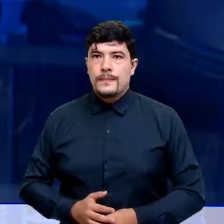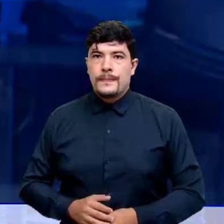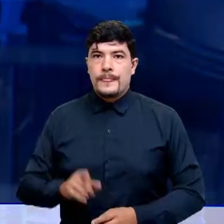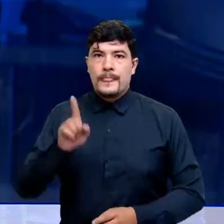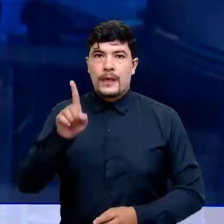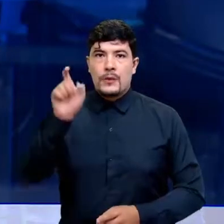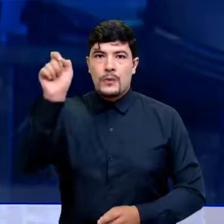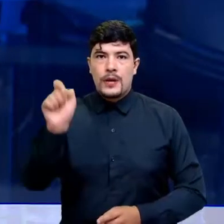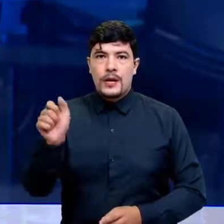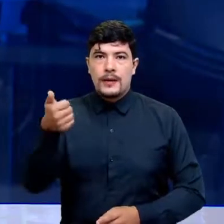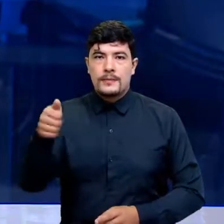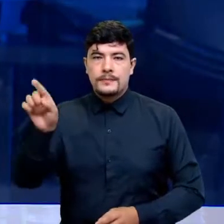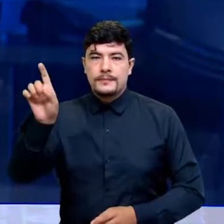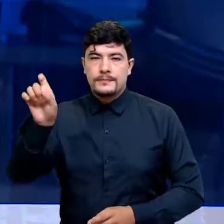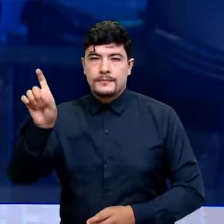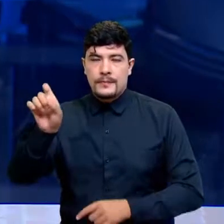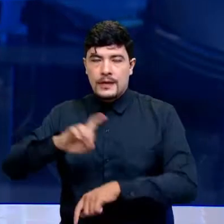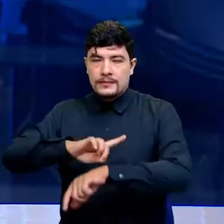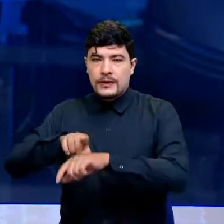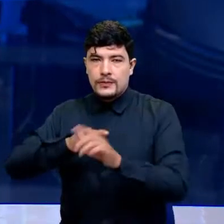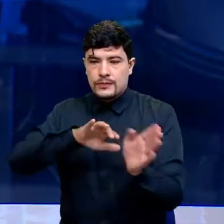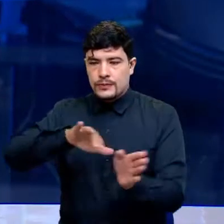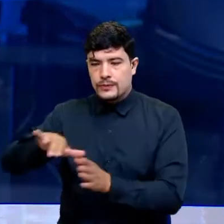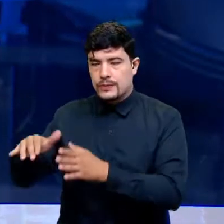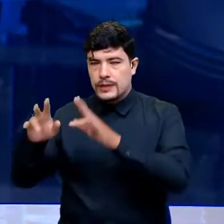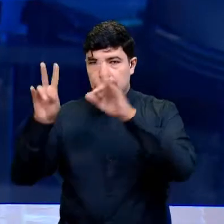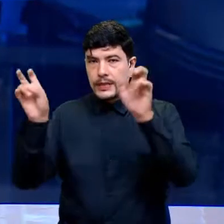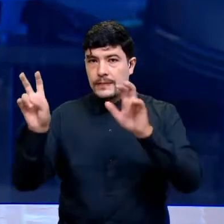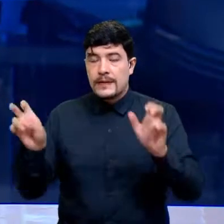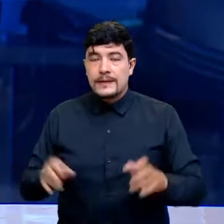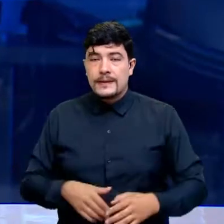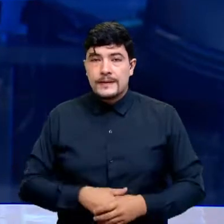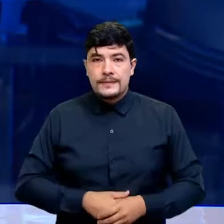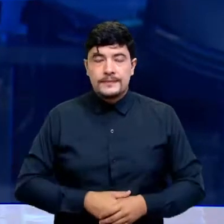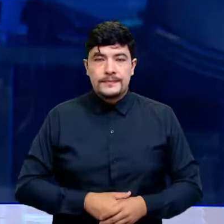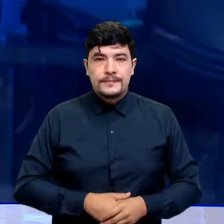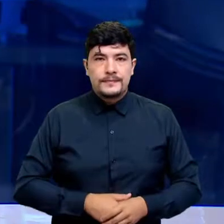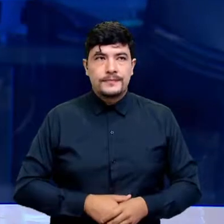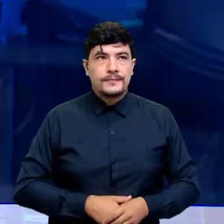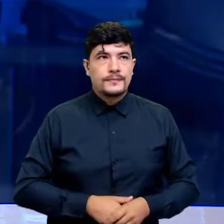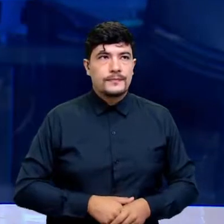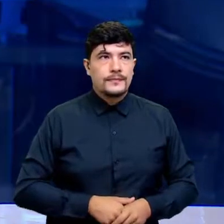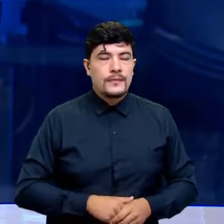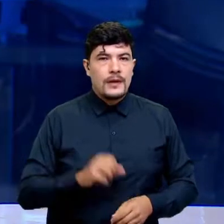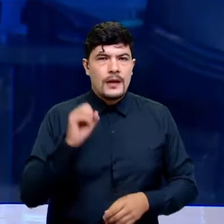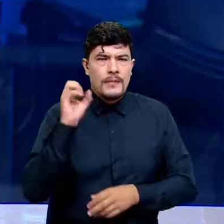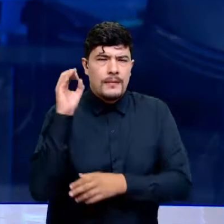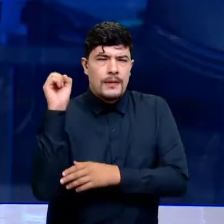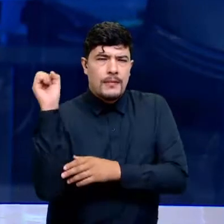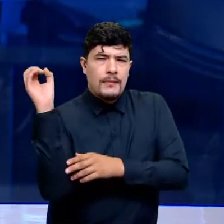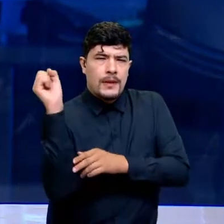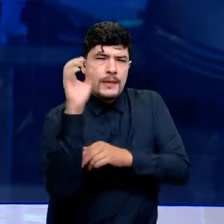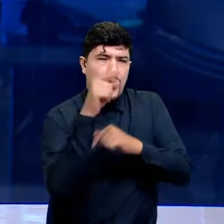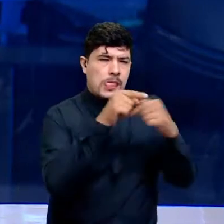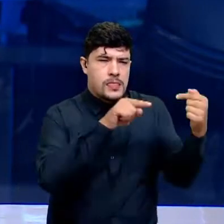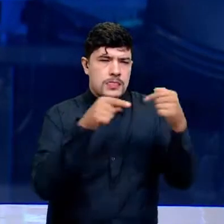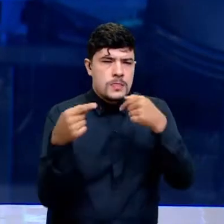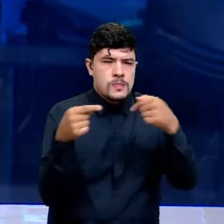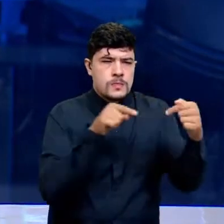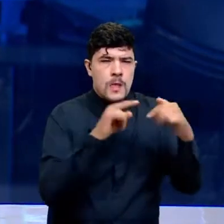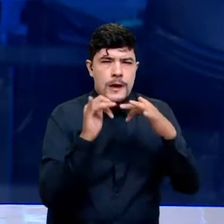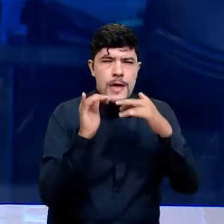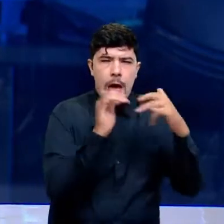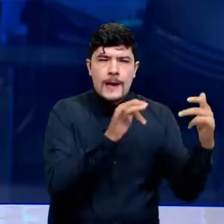Y a la 1 de la tarde, 16 minutos, cambiamos de tema. En Oriente Noticias le pusimos la lupa a la guerra del centavo entre las ambulancias. Esta semana la